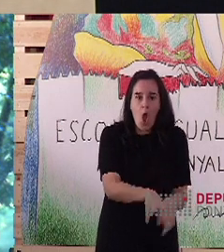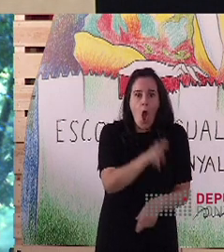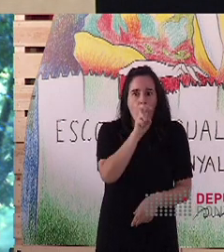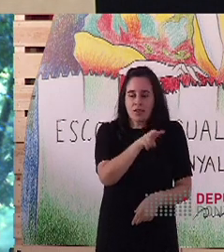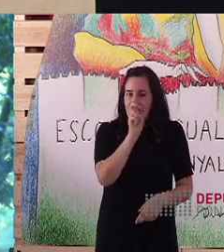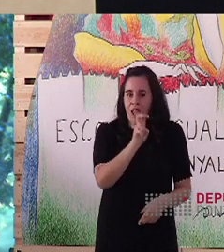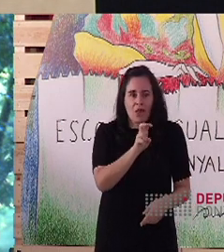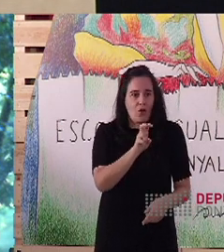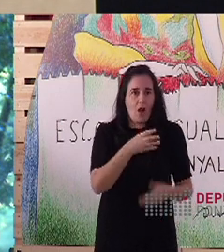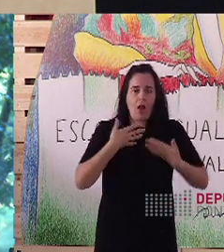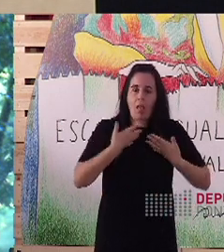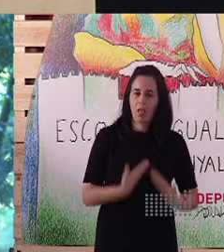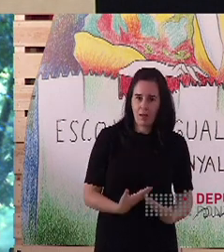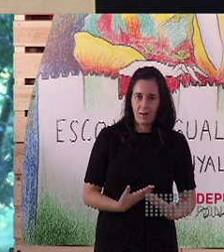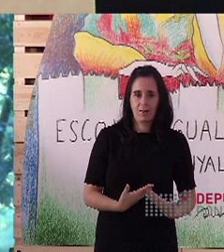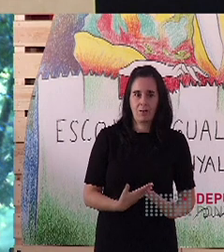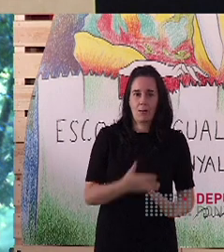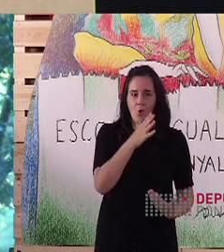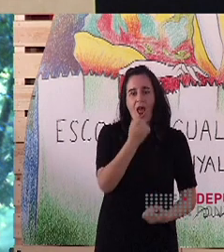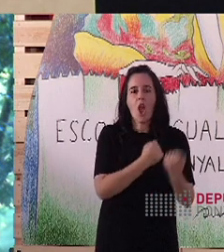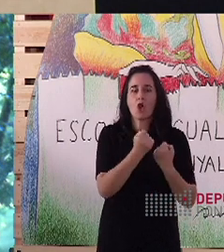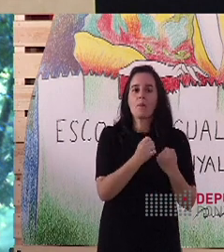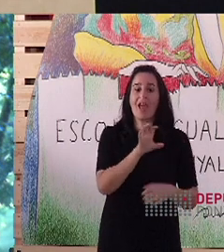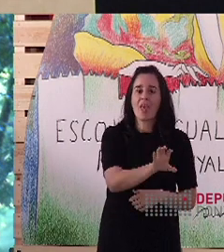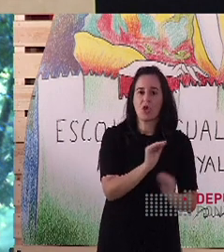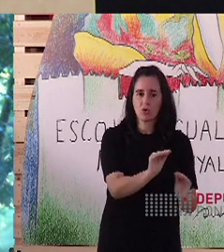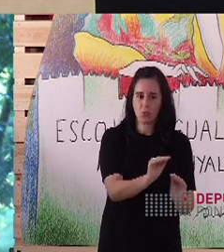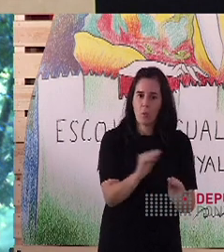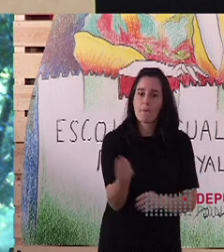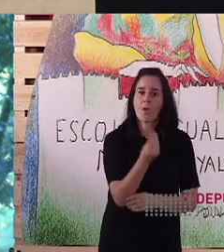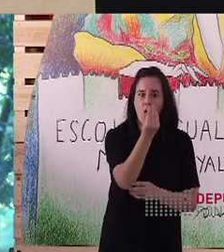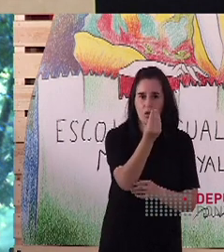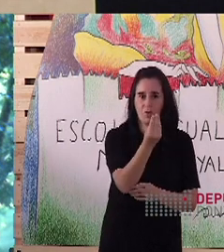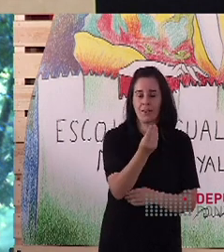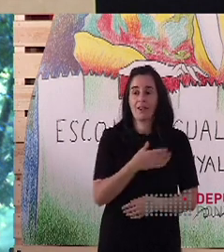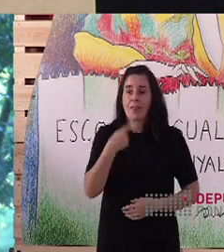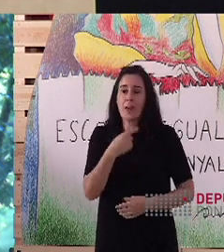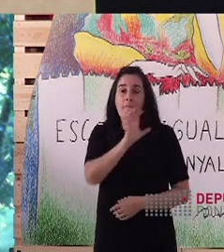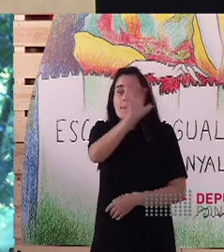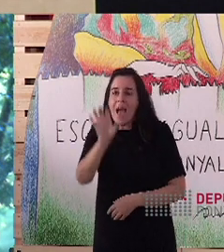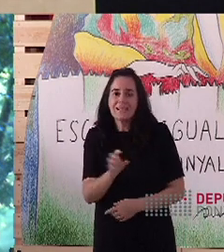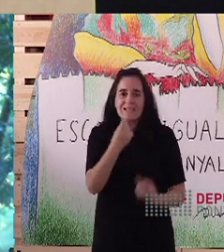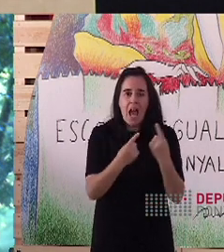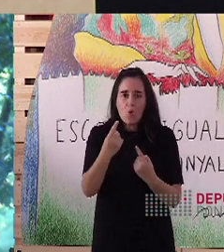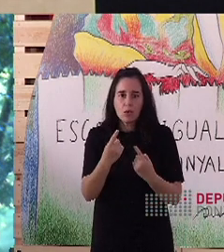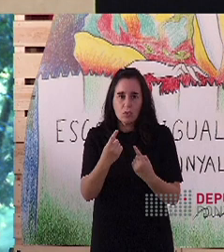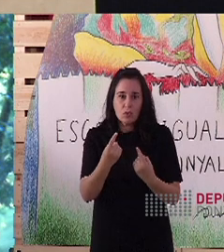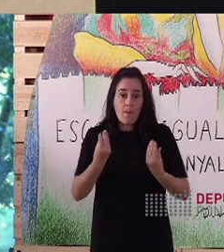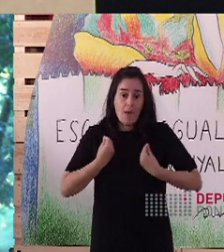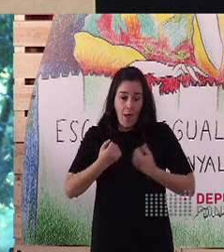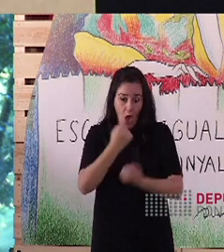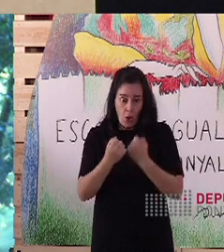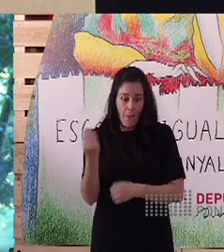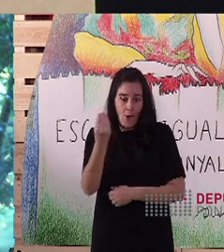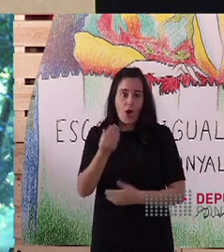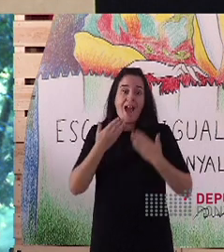también para la propia economía nacional. Que sepáis que hay países que viven prácticamente de las remesas de aquellas personas que